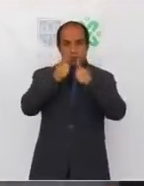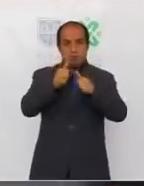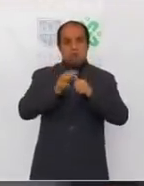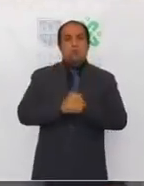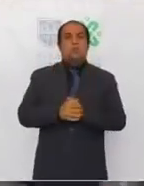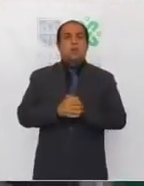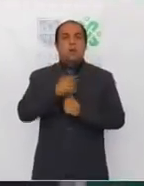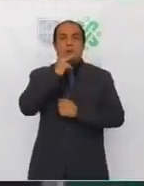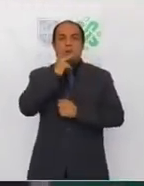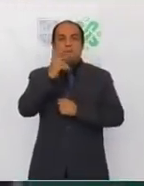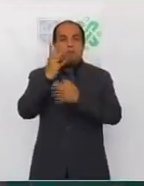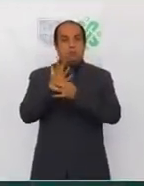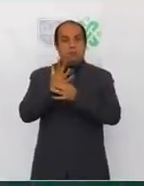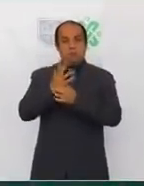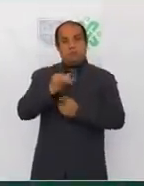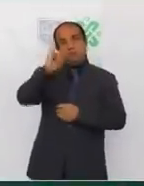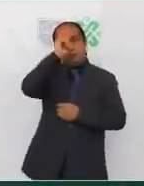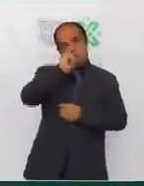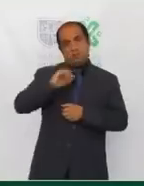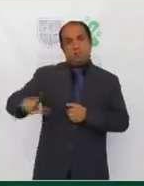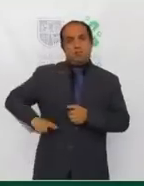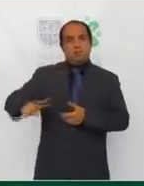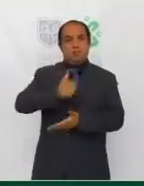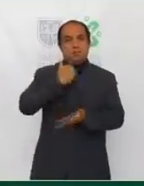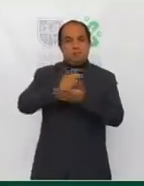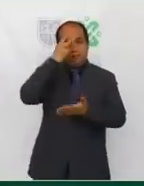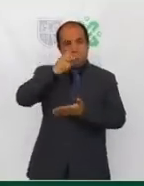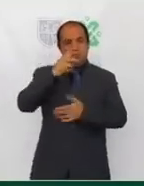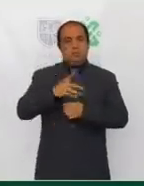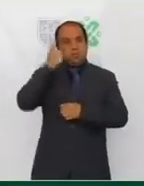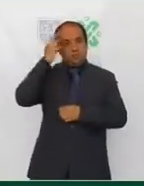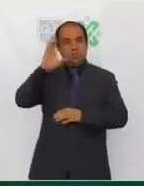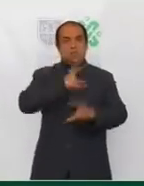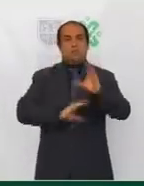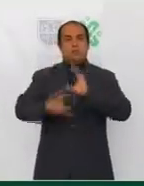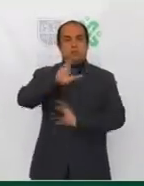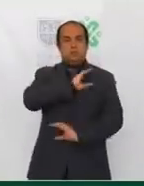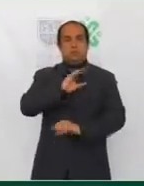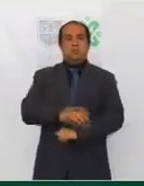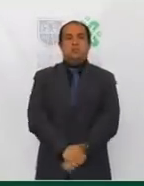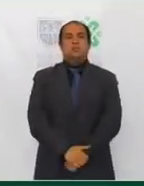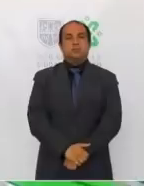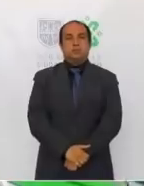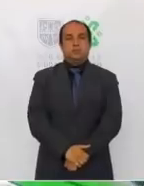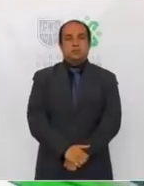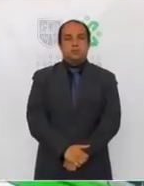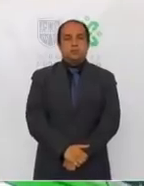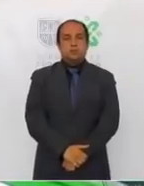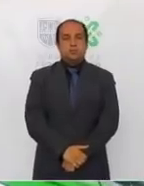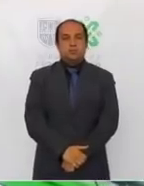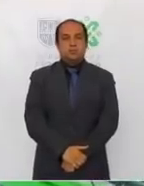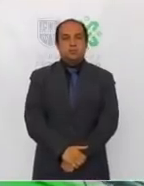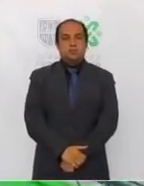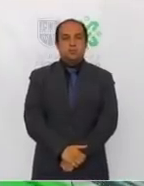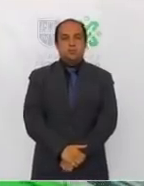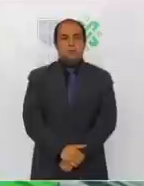el mensaje que nos dirige la jefa de gobierno de la Ciudad de México, doctora Claudia Sheinbaum Pardo.